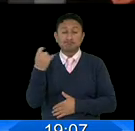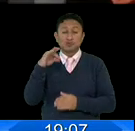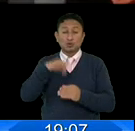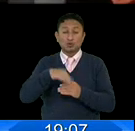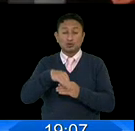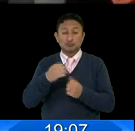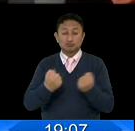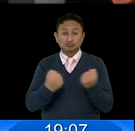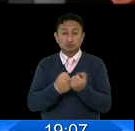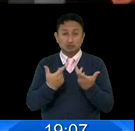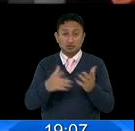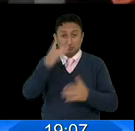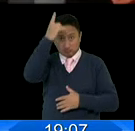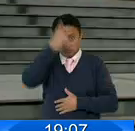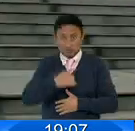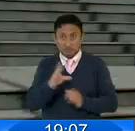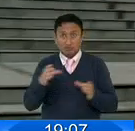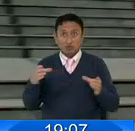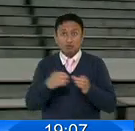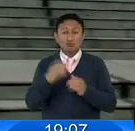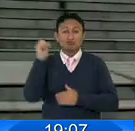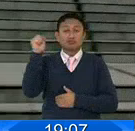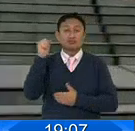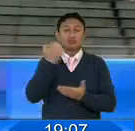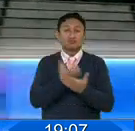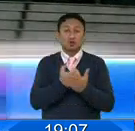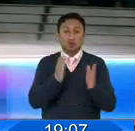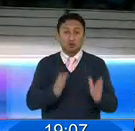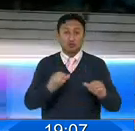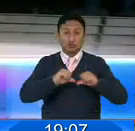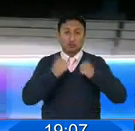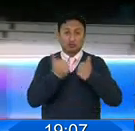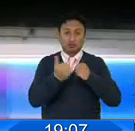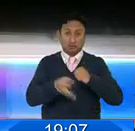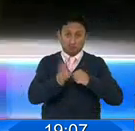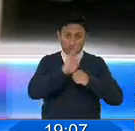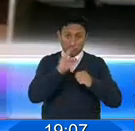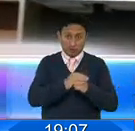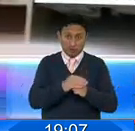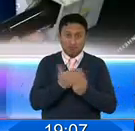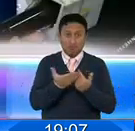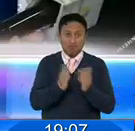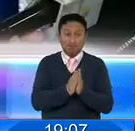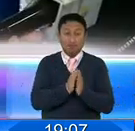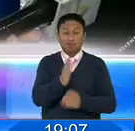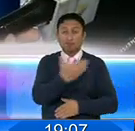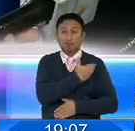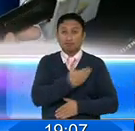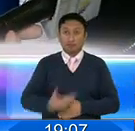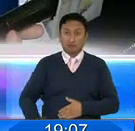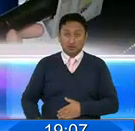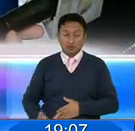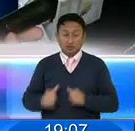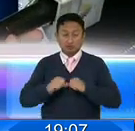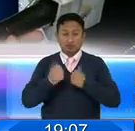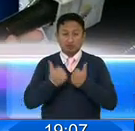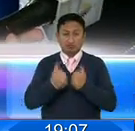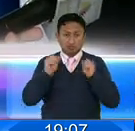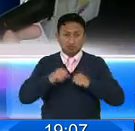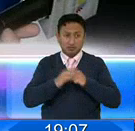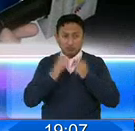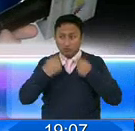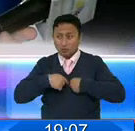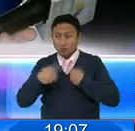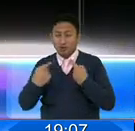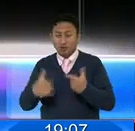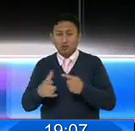través de una resolución, la Comisión de Derecho Económico de la Asamblea Nacional solicita al presidente del Legislativo que se convoque de